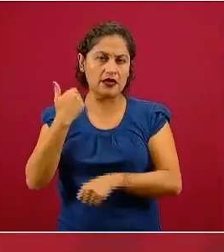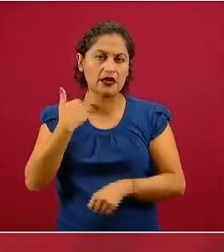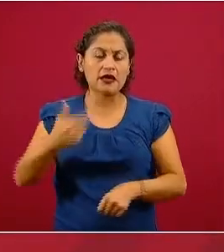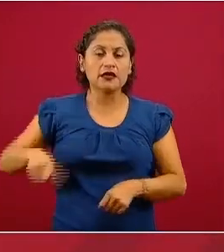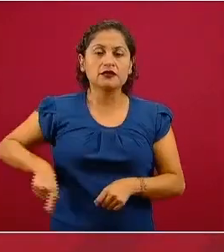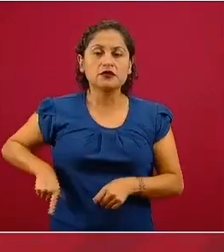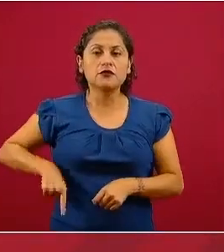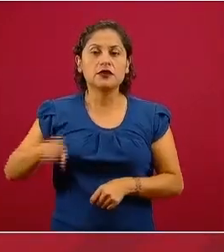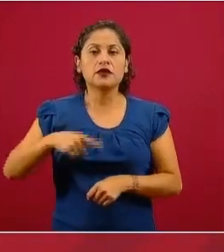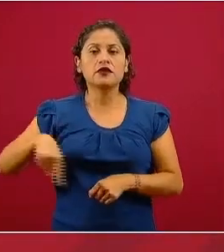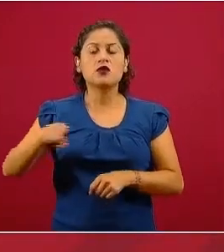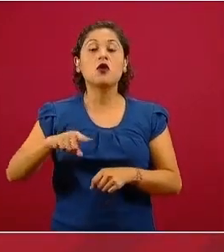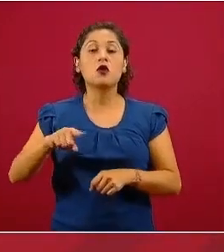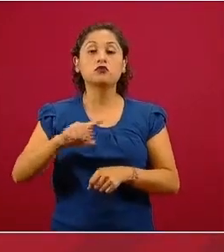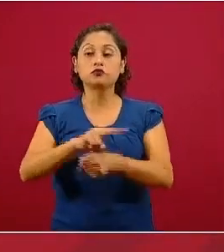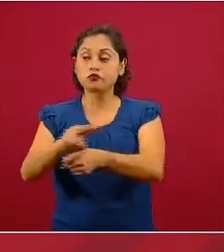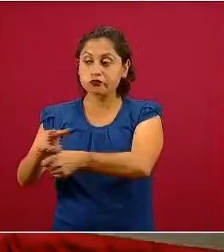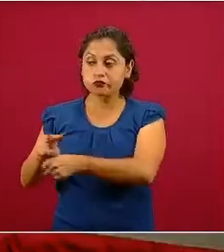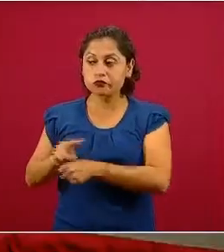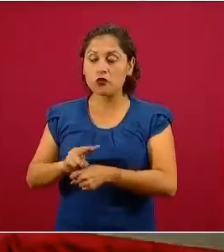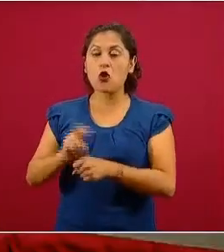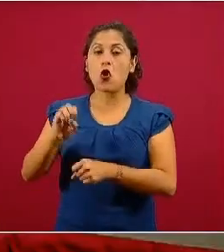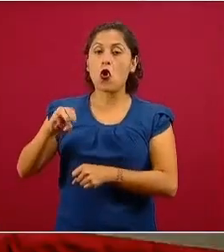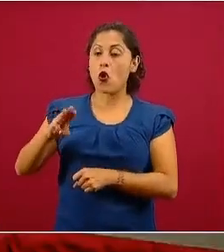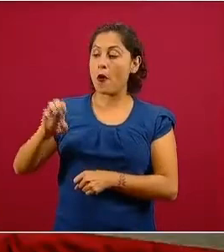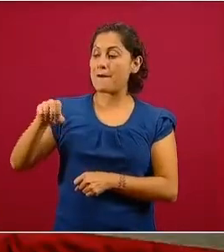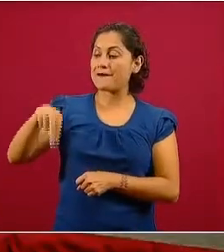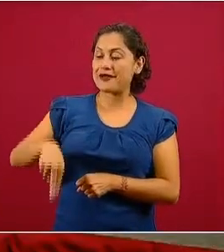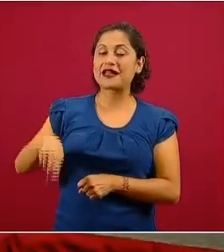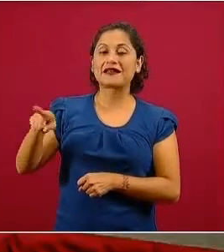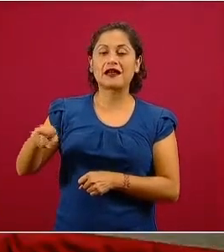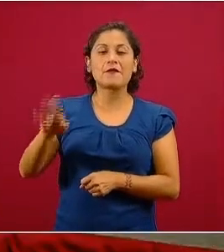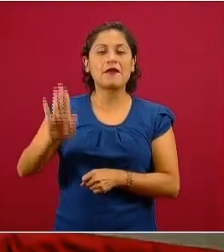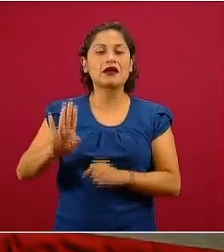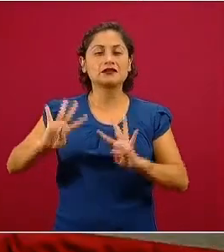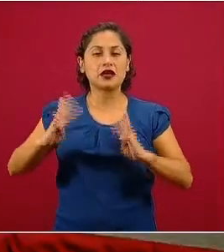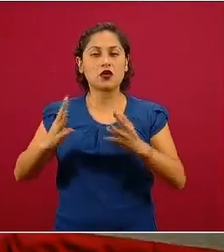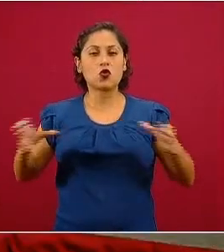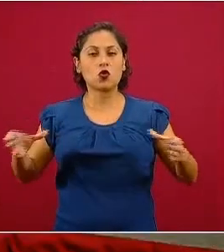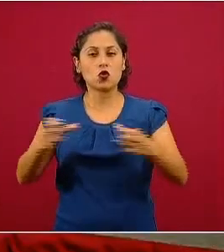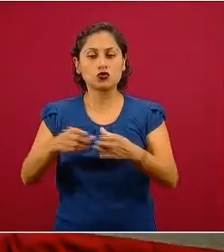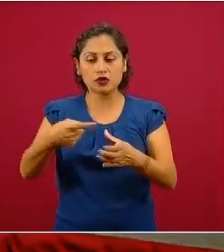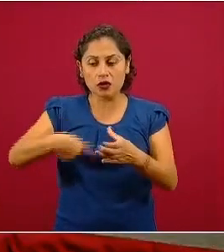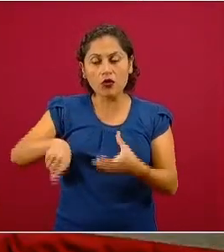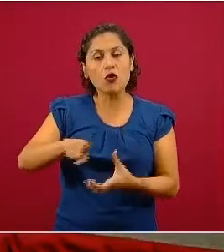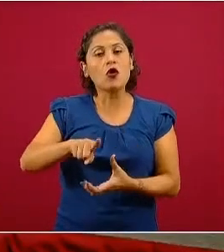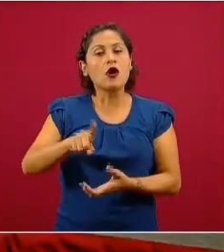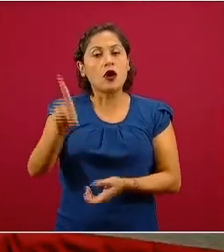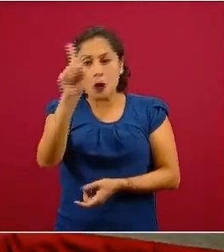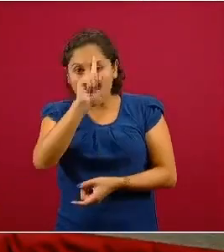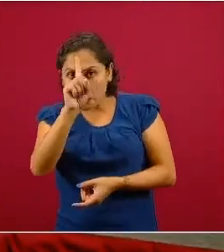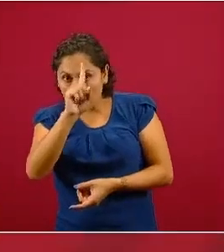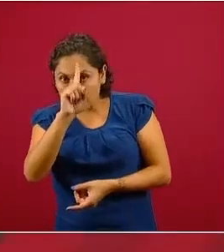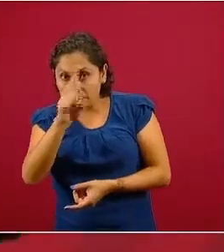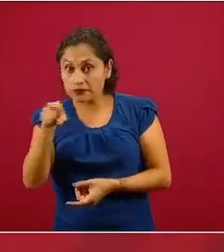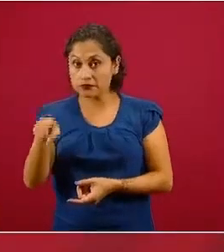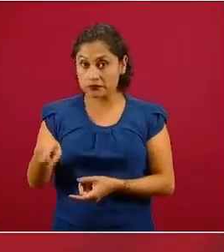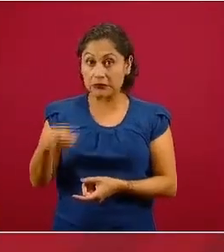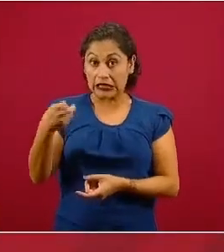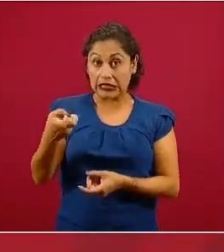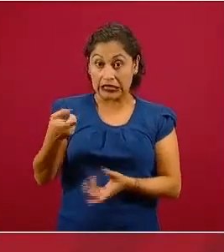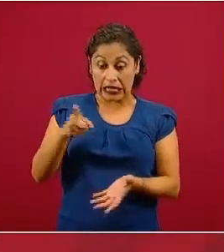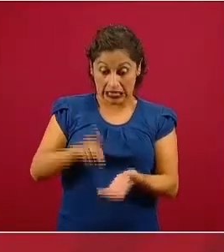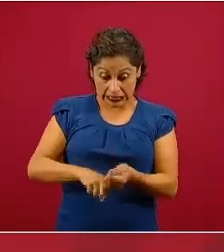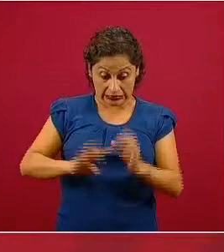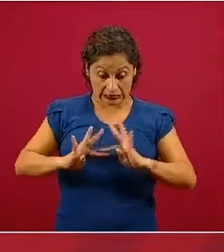Enfermedades No Transmisibles, OMENT, que era una especie de consejo asesor. En 65% de la